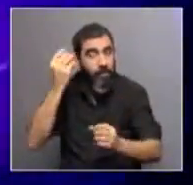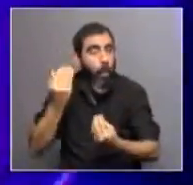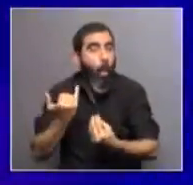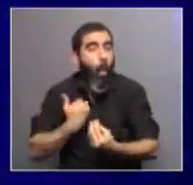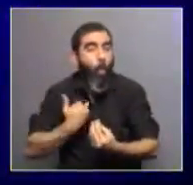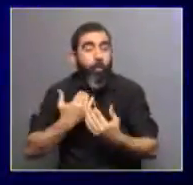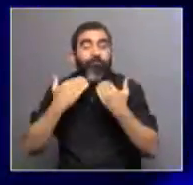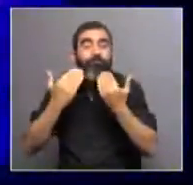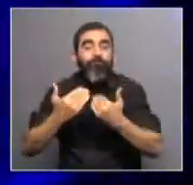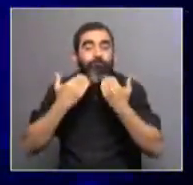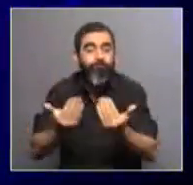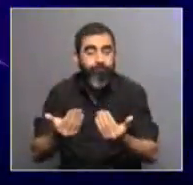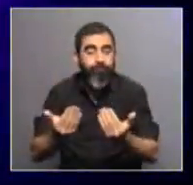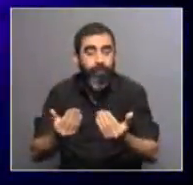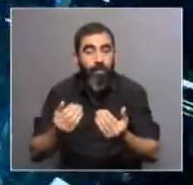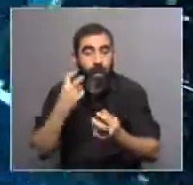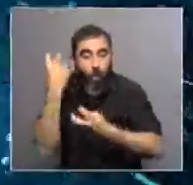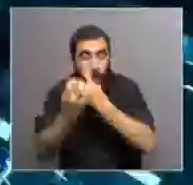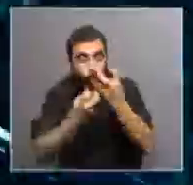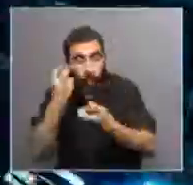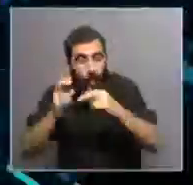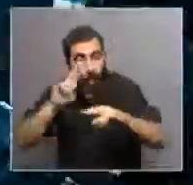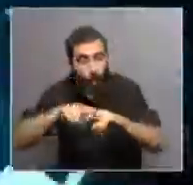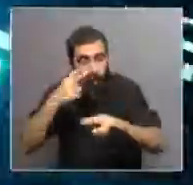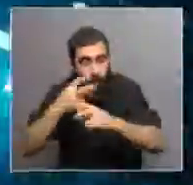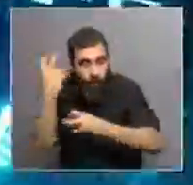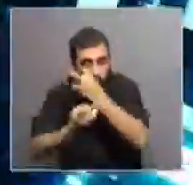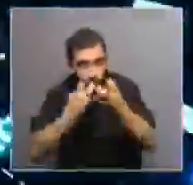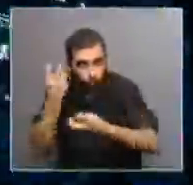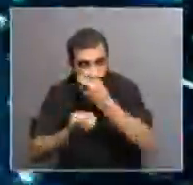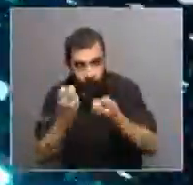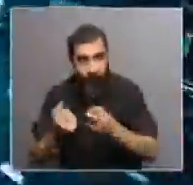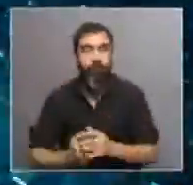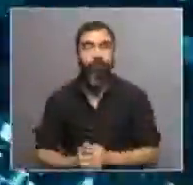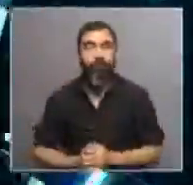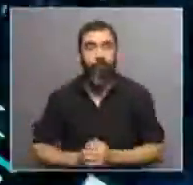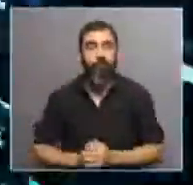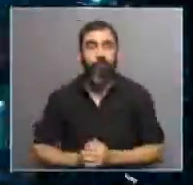es de irlo a buscar nuevamente, ¿verdad?